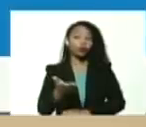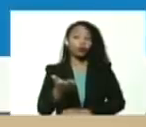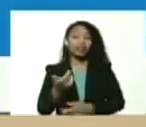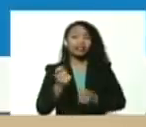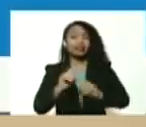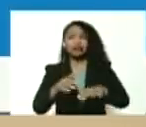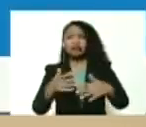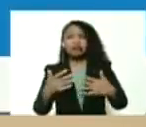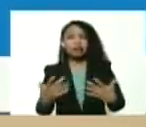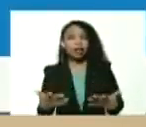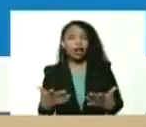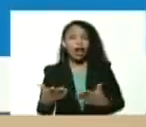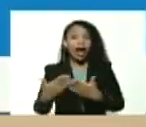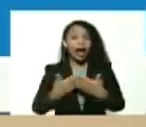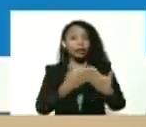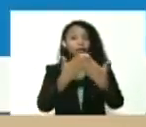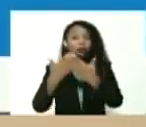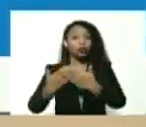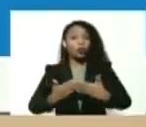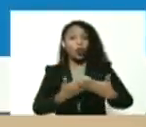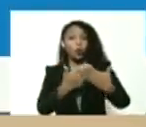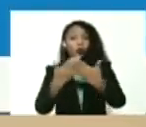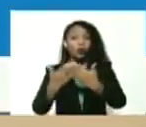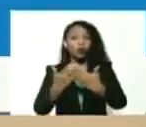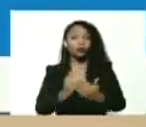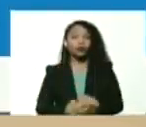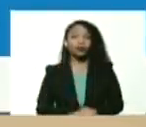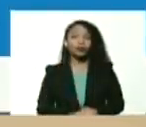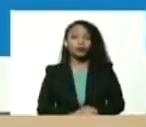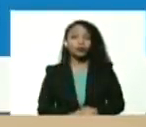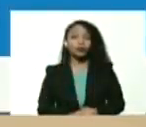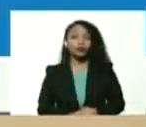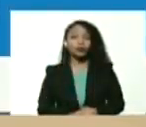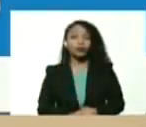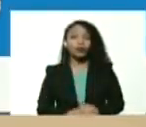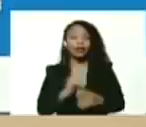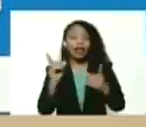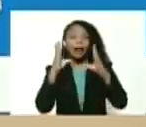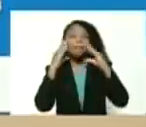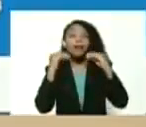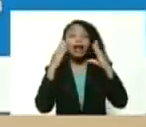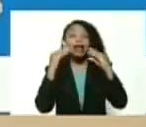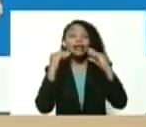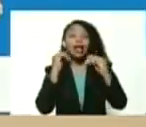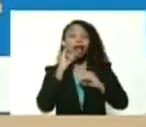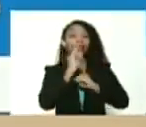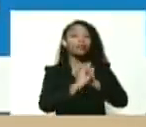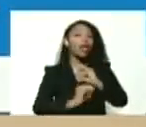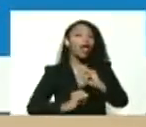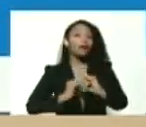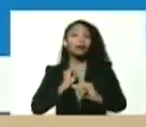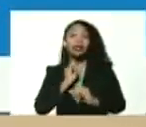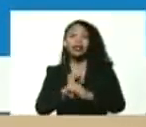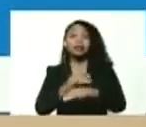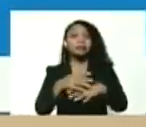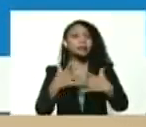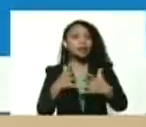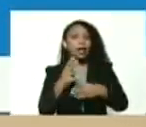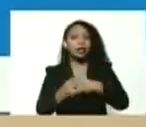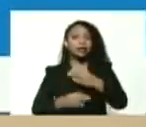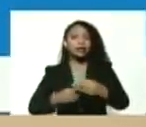trata de un estudio de Big Data de expertos independientes que